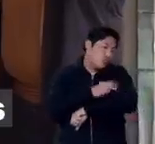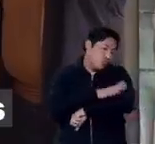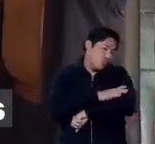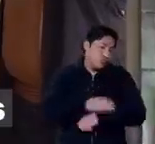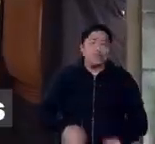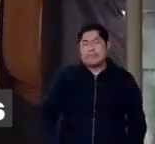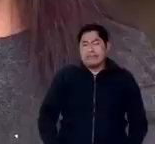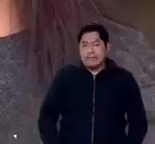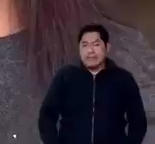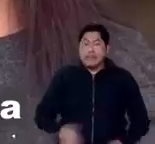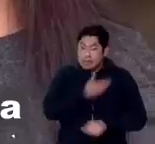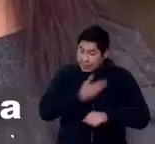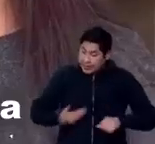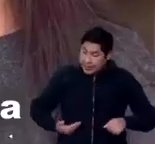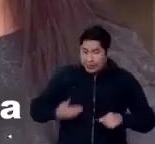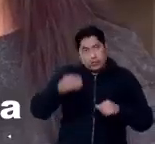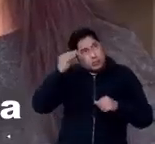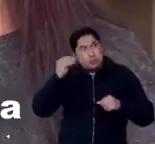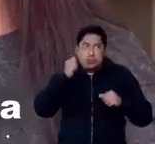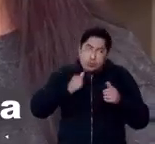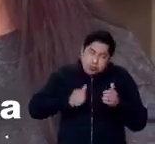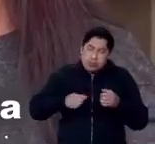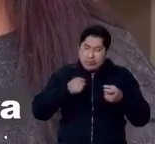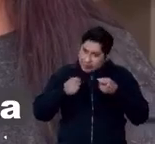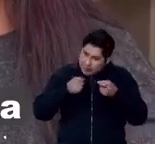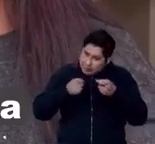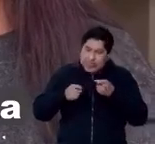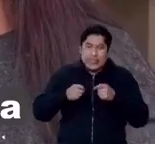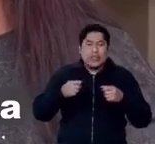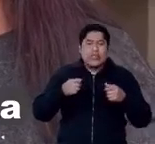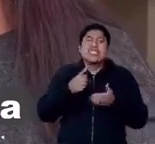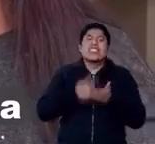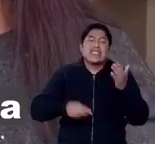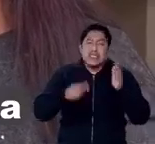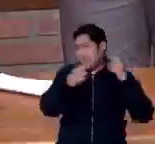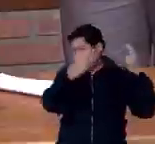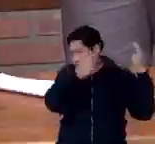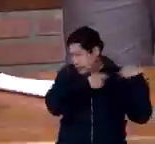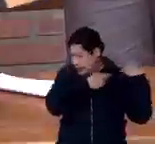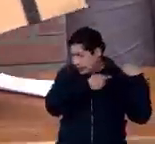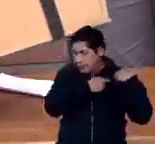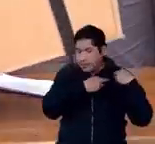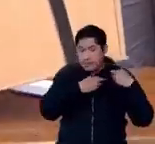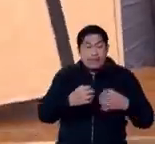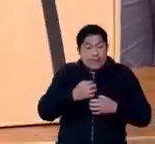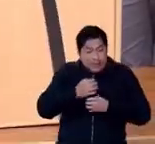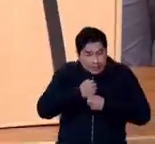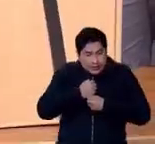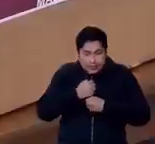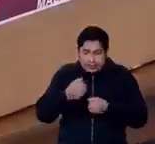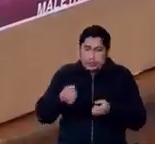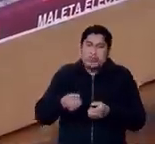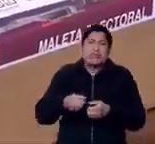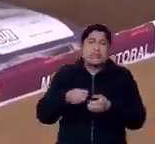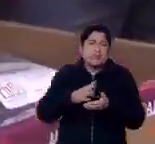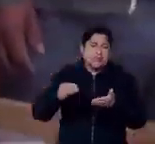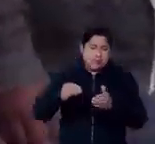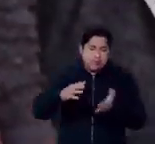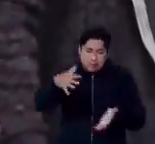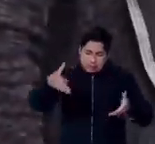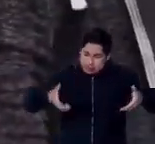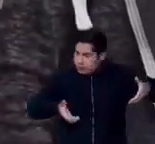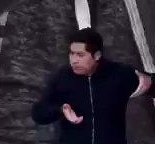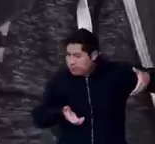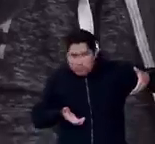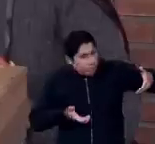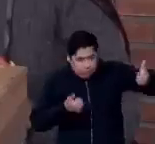los otros 3 jurados. La presidenta o presidente de la mesa de sufragio tiene las siguientes responsabilidades: recibir y verificar el contenido de la maleta